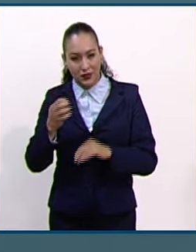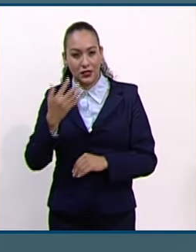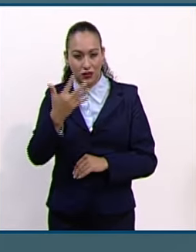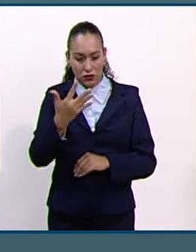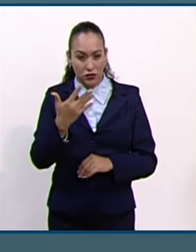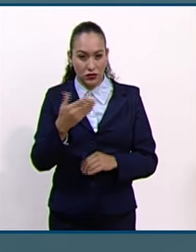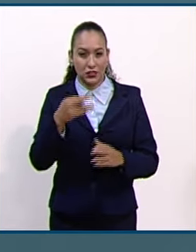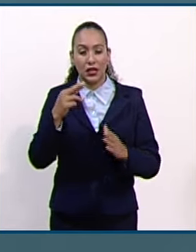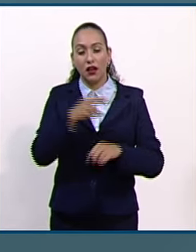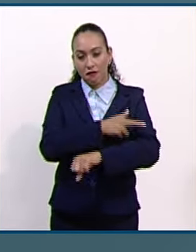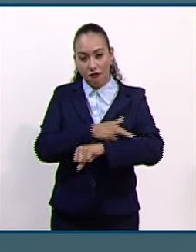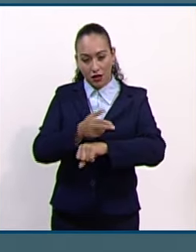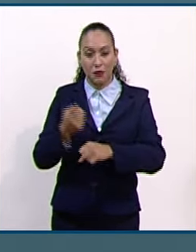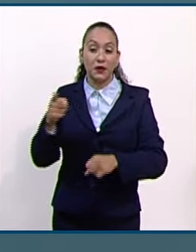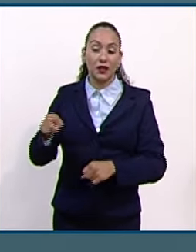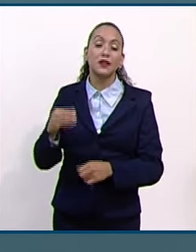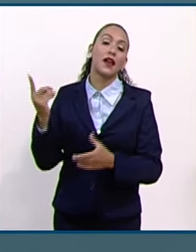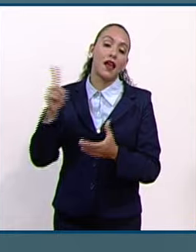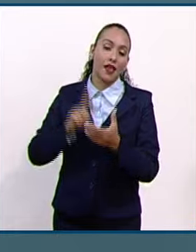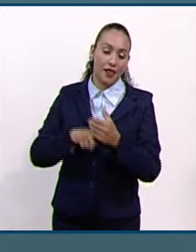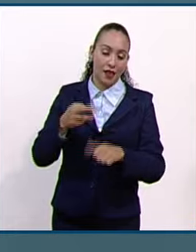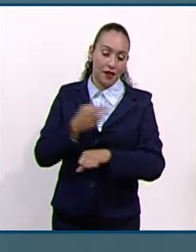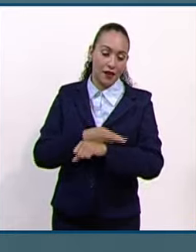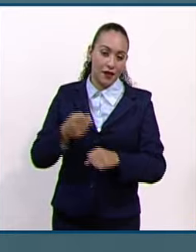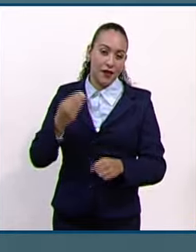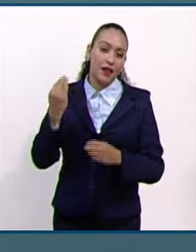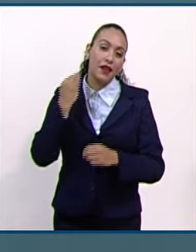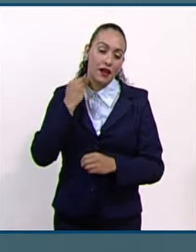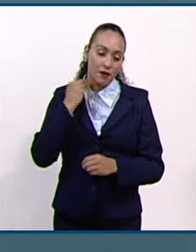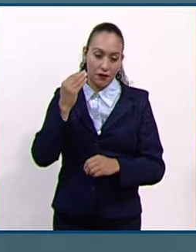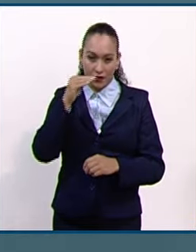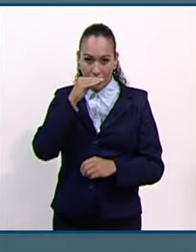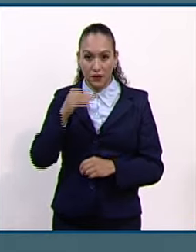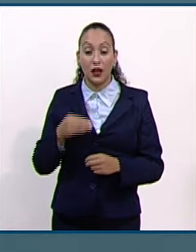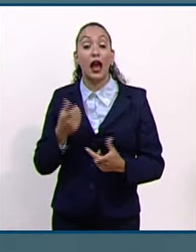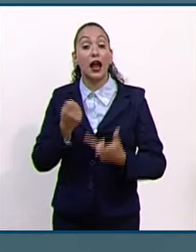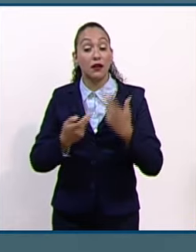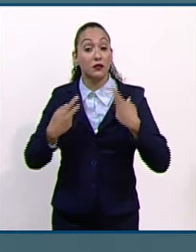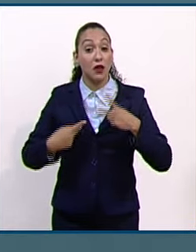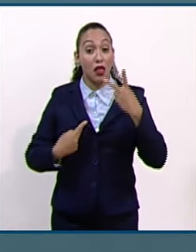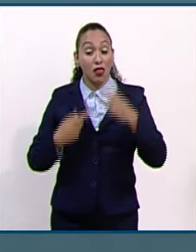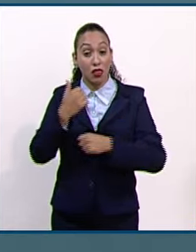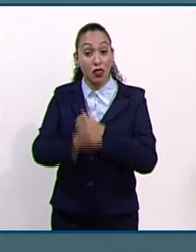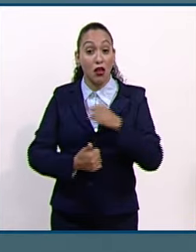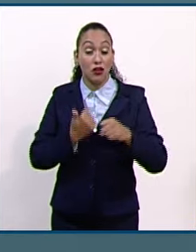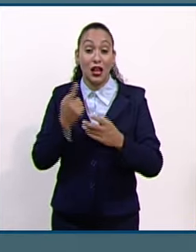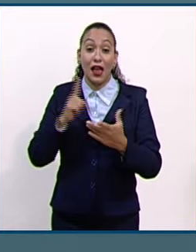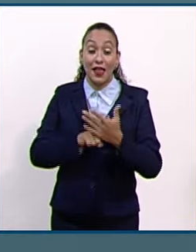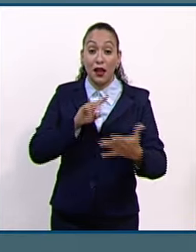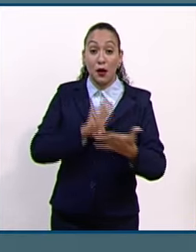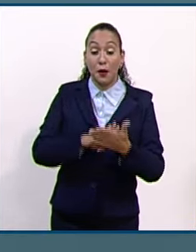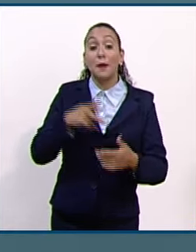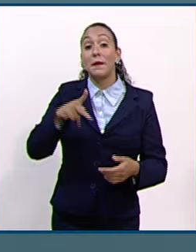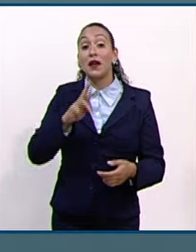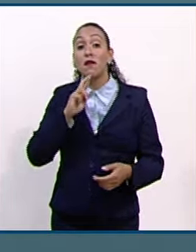la Defensoría Pública Federal, los implicados llevan más de 2 años en prisión preventiva sin una sentencia